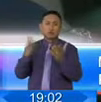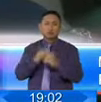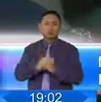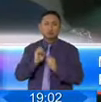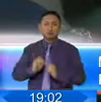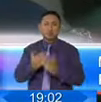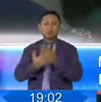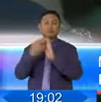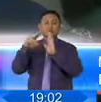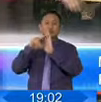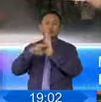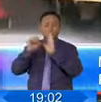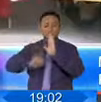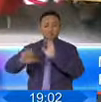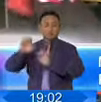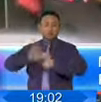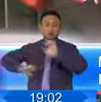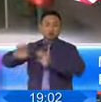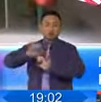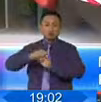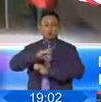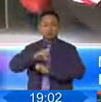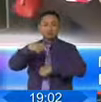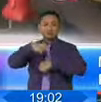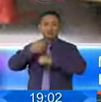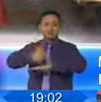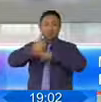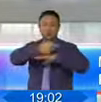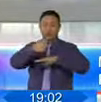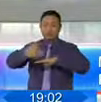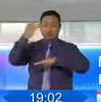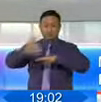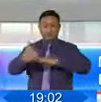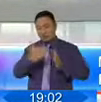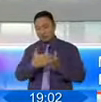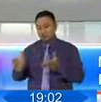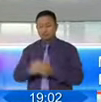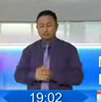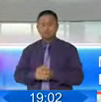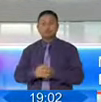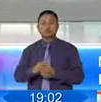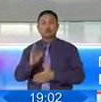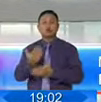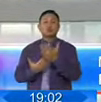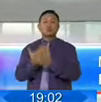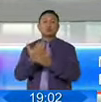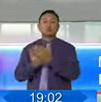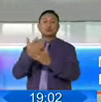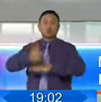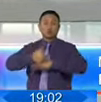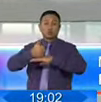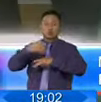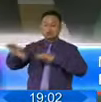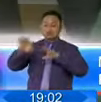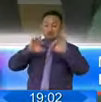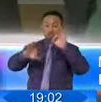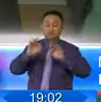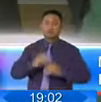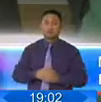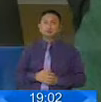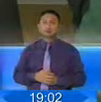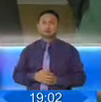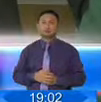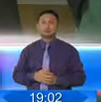de normas y la evaluación, terminación de periodos de varias autoridades, así como la selección de nuevas, en caso de ser necesario. Hay